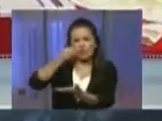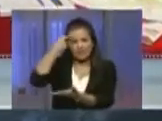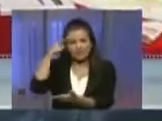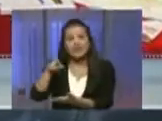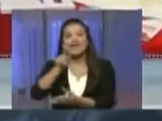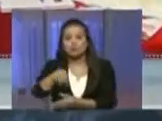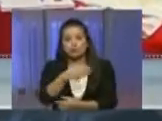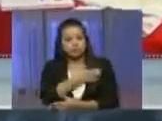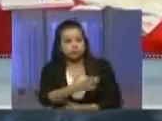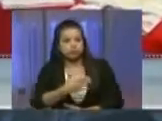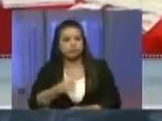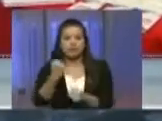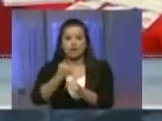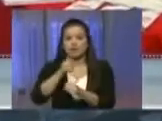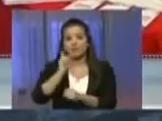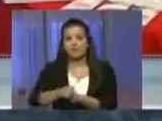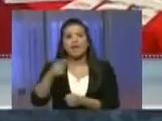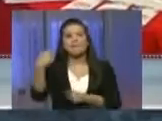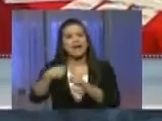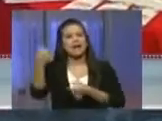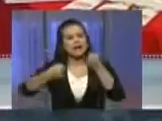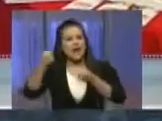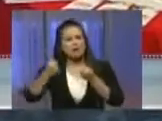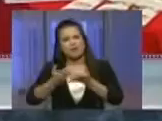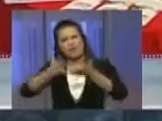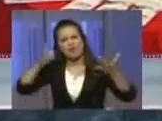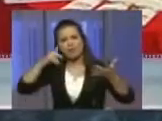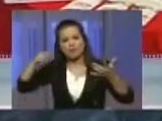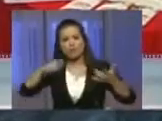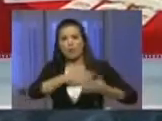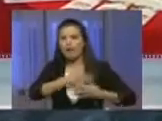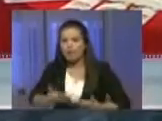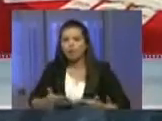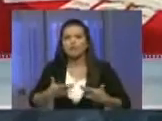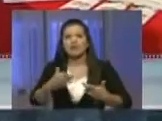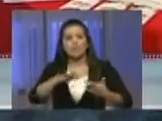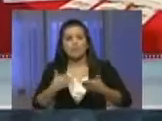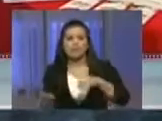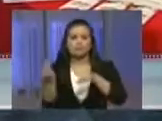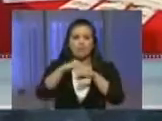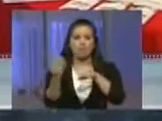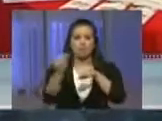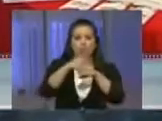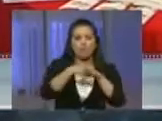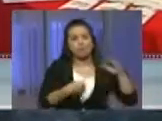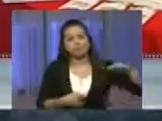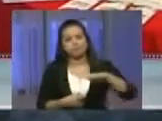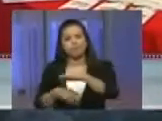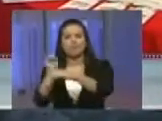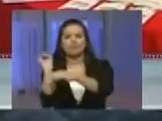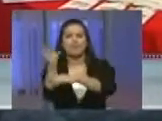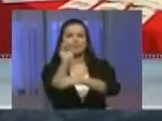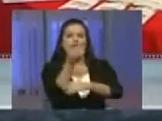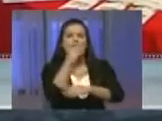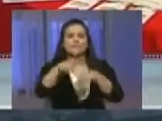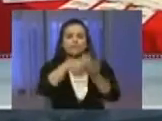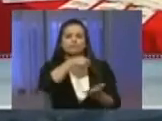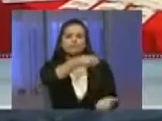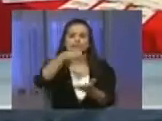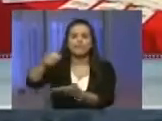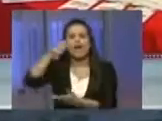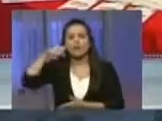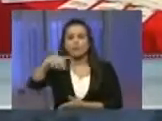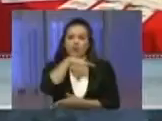orden de la gran misión abastecimiento soberano para que traslade los a todo nuestro pueblo mi